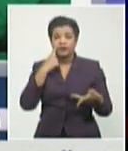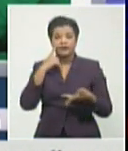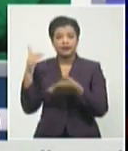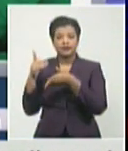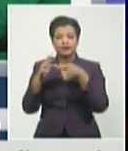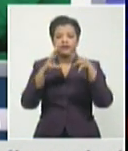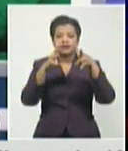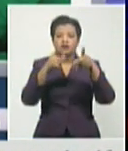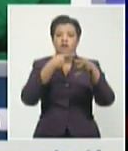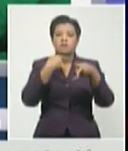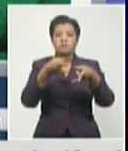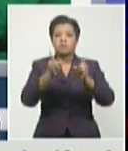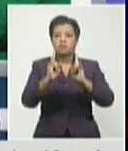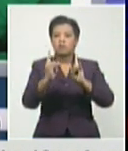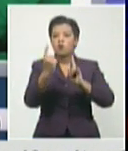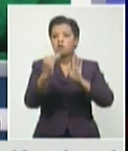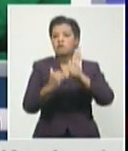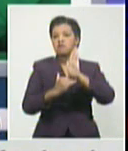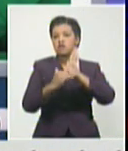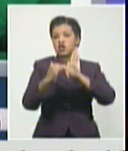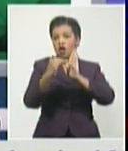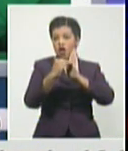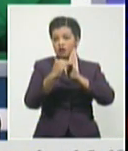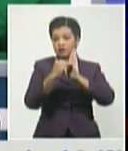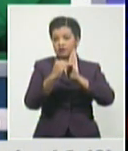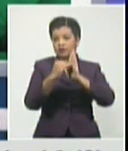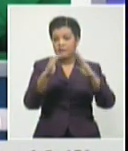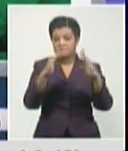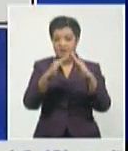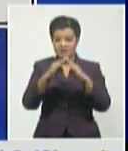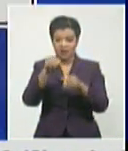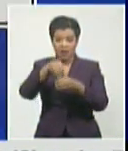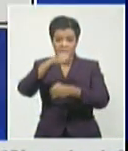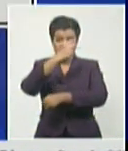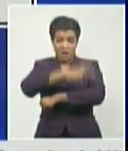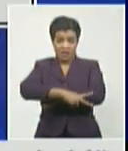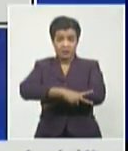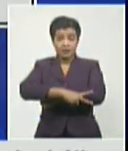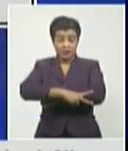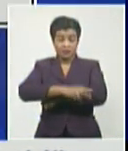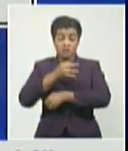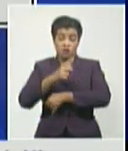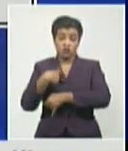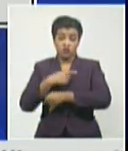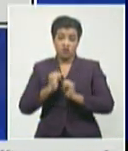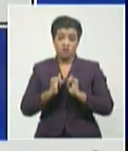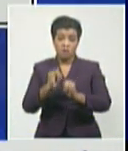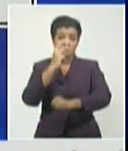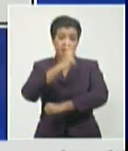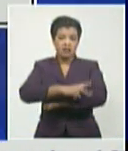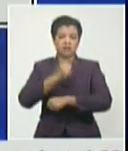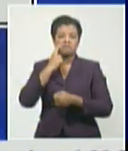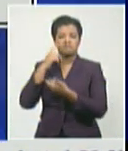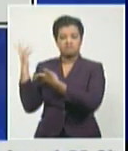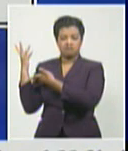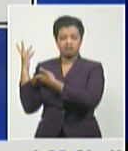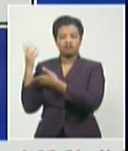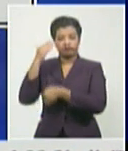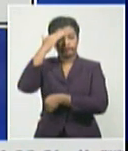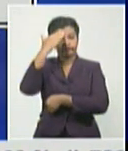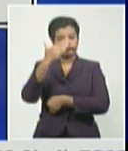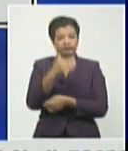por millón de habitantes que uno dice estas cosas y veces y claros yo que países altas muchas gracias